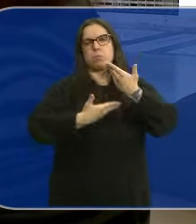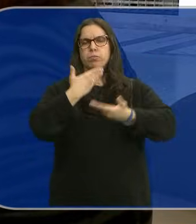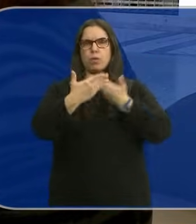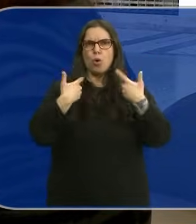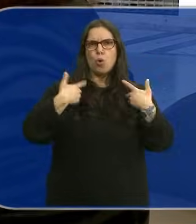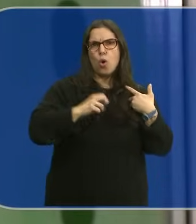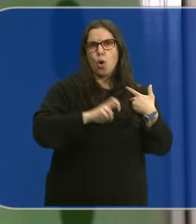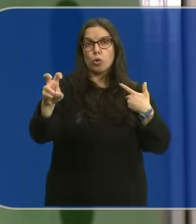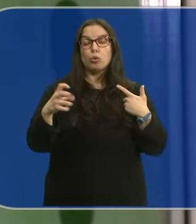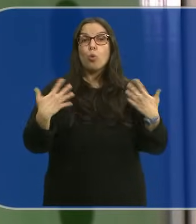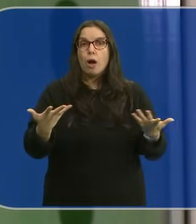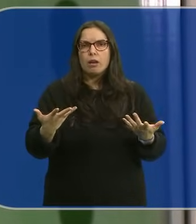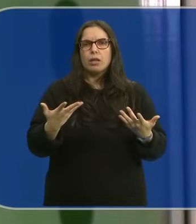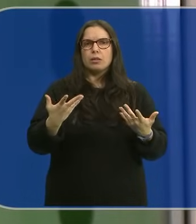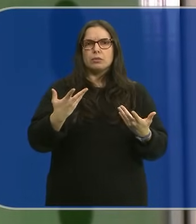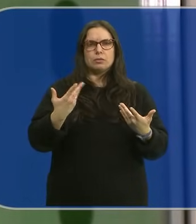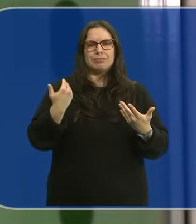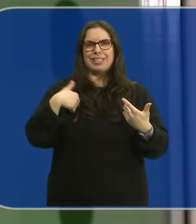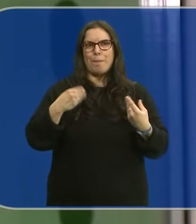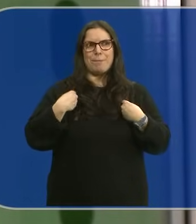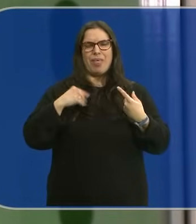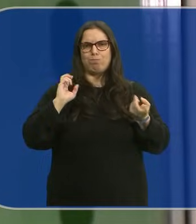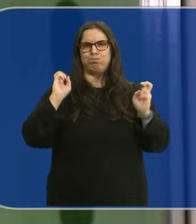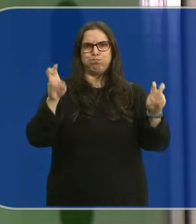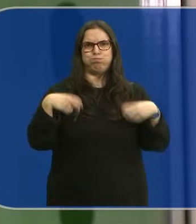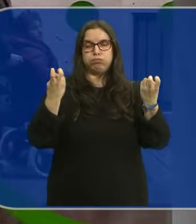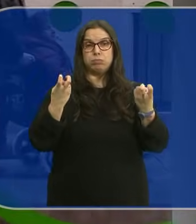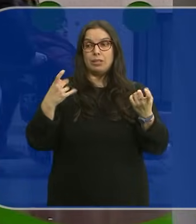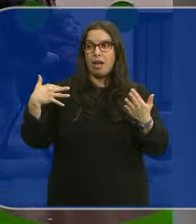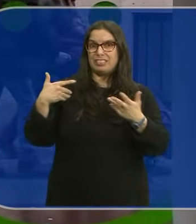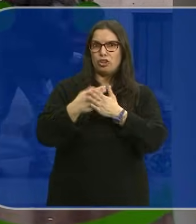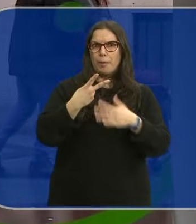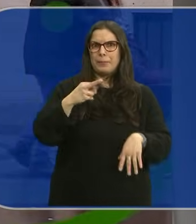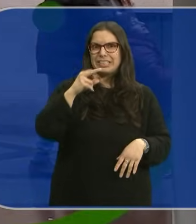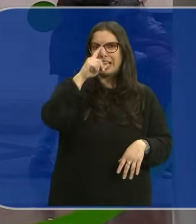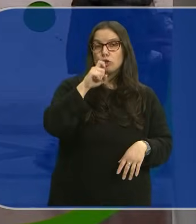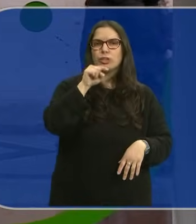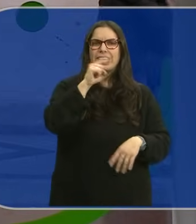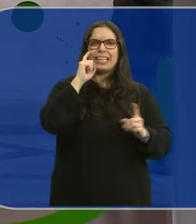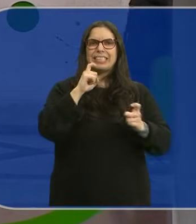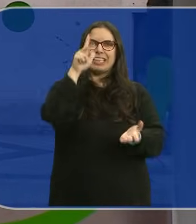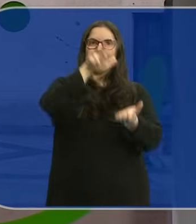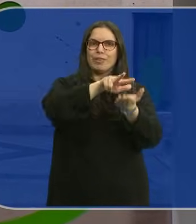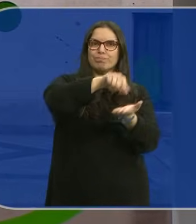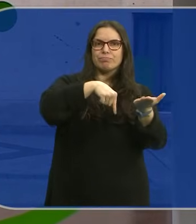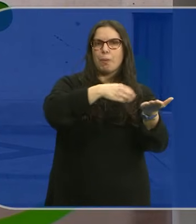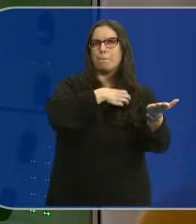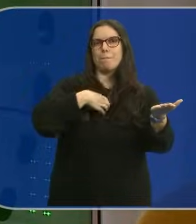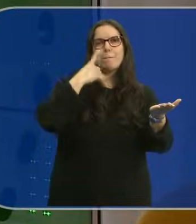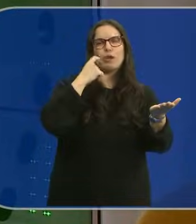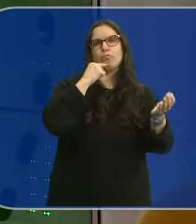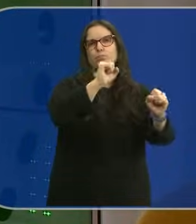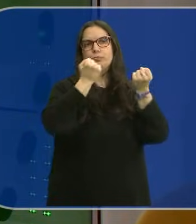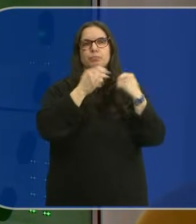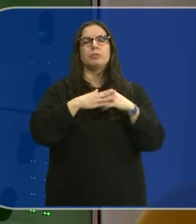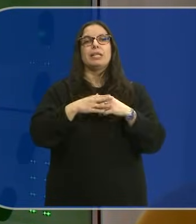otro calvario, el darse cuenta de que la vida ya no era igual. 20 años después intentó firmar una hipoteca y el banco se la denegó. Vamos a